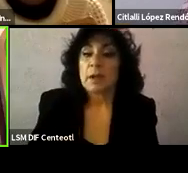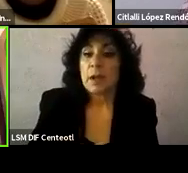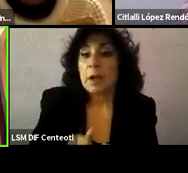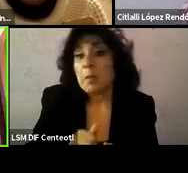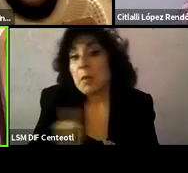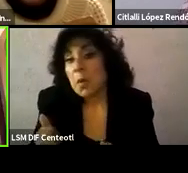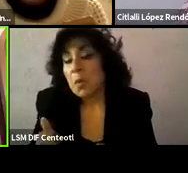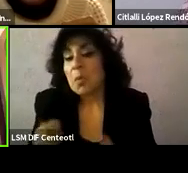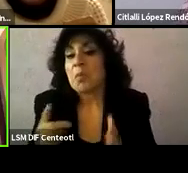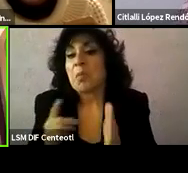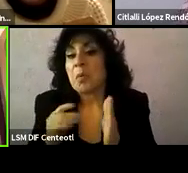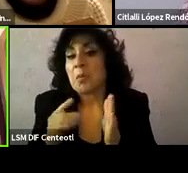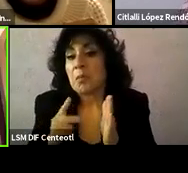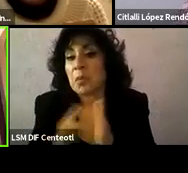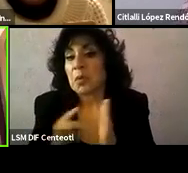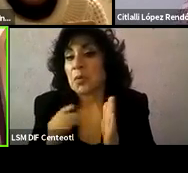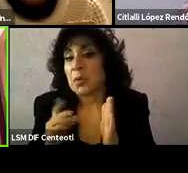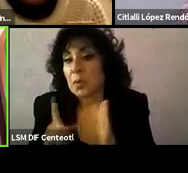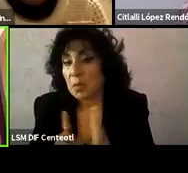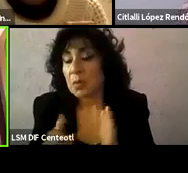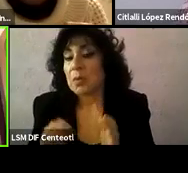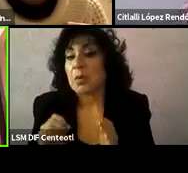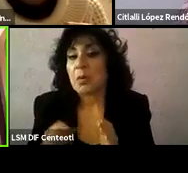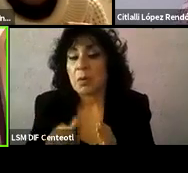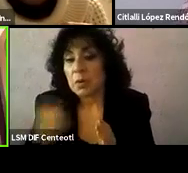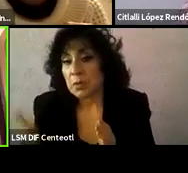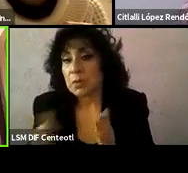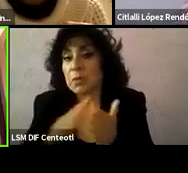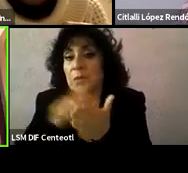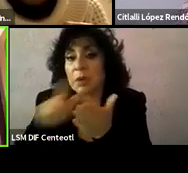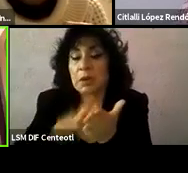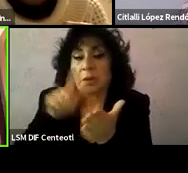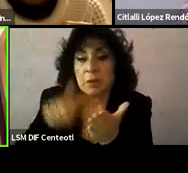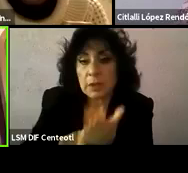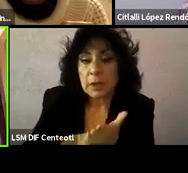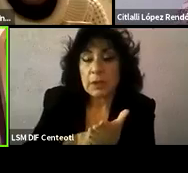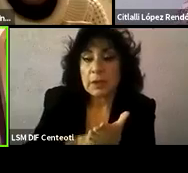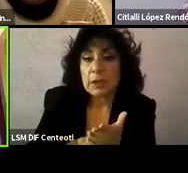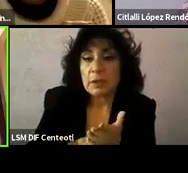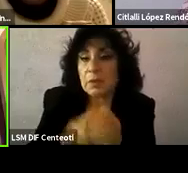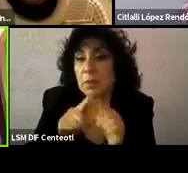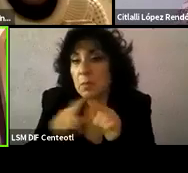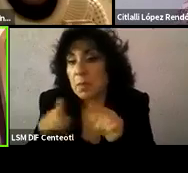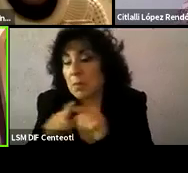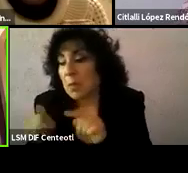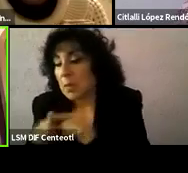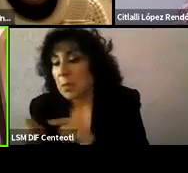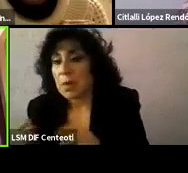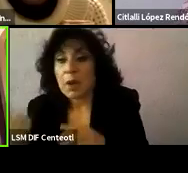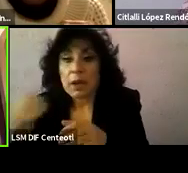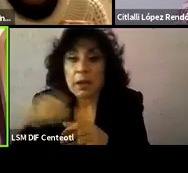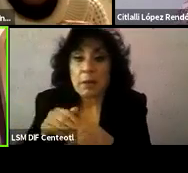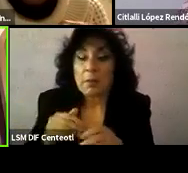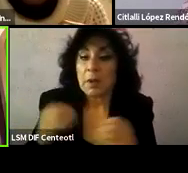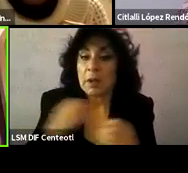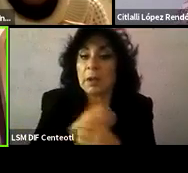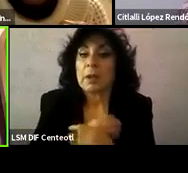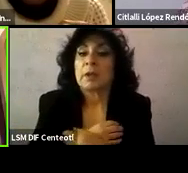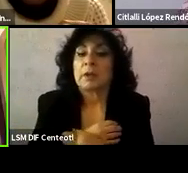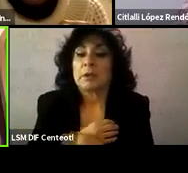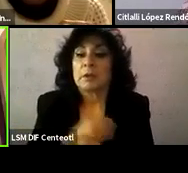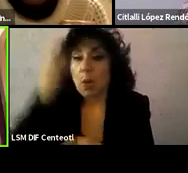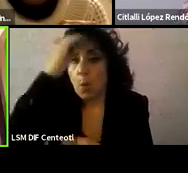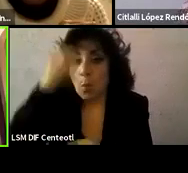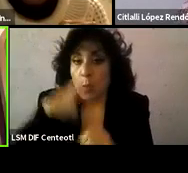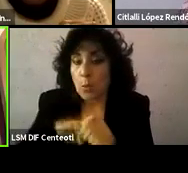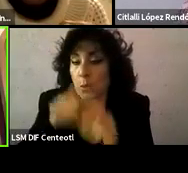protocolos. Ahí hay, por ejemplo, un problema legislativo brutal, porque si ya metieron cultura de paz, está en contradicción con